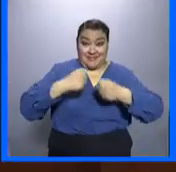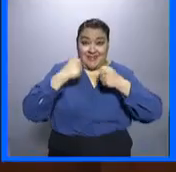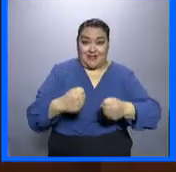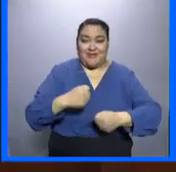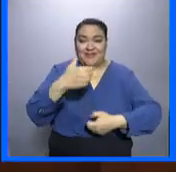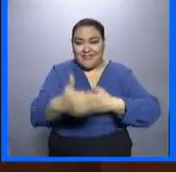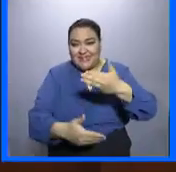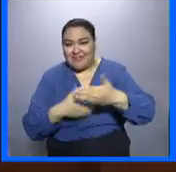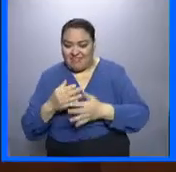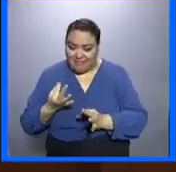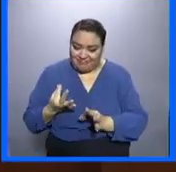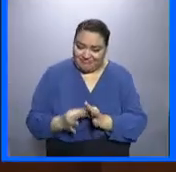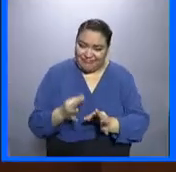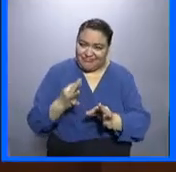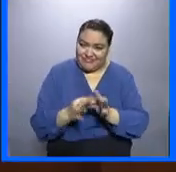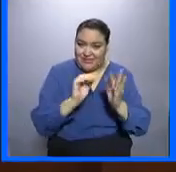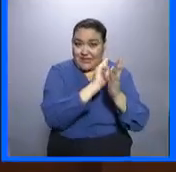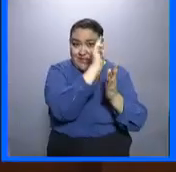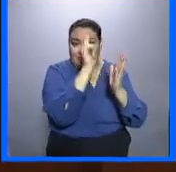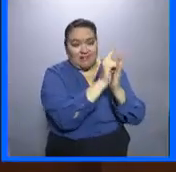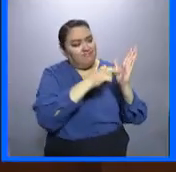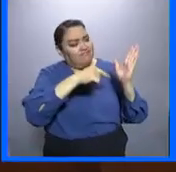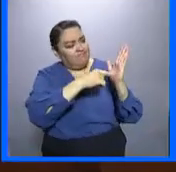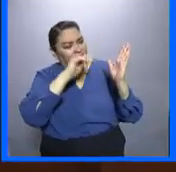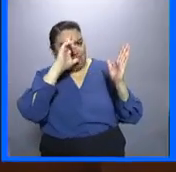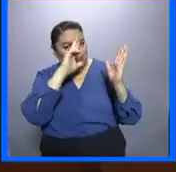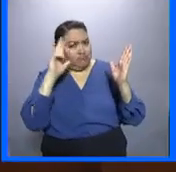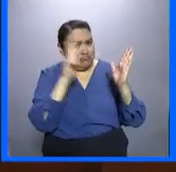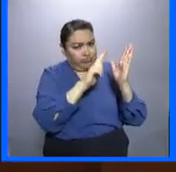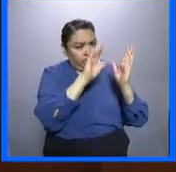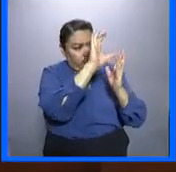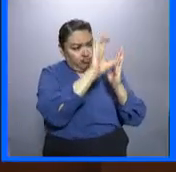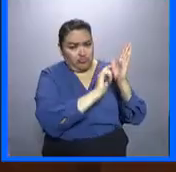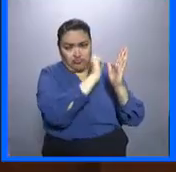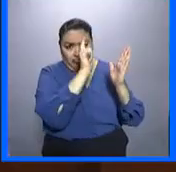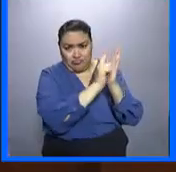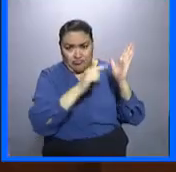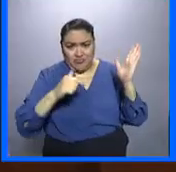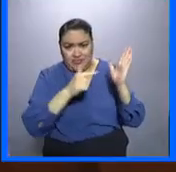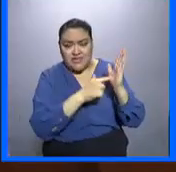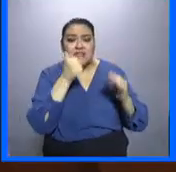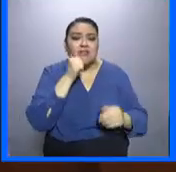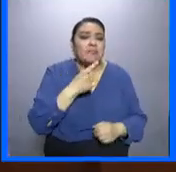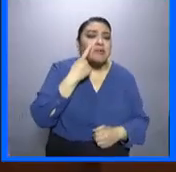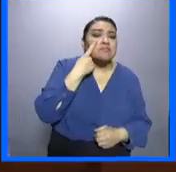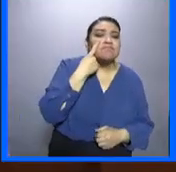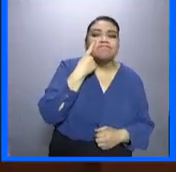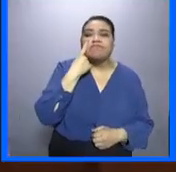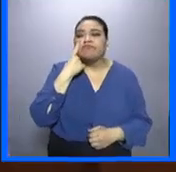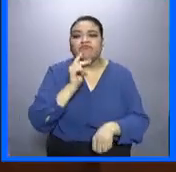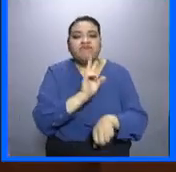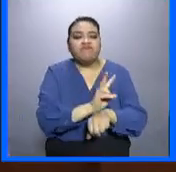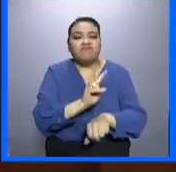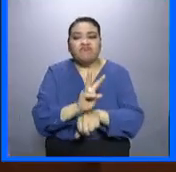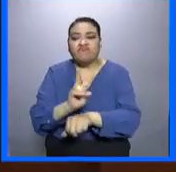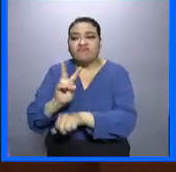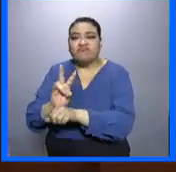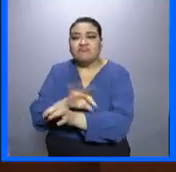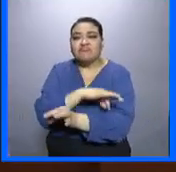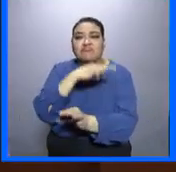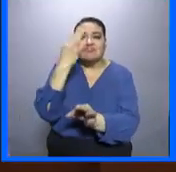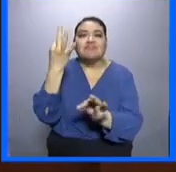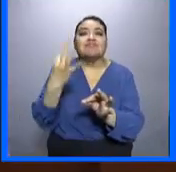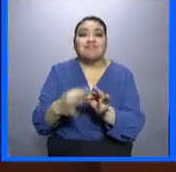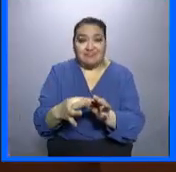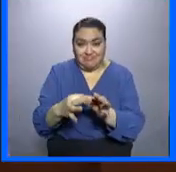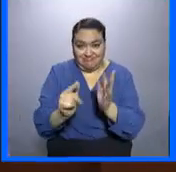la constancia y la aplicación de nuestra Constitución y vigila el cumplimiento de ella y